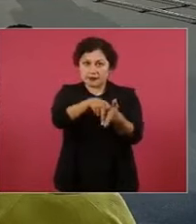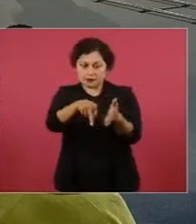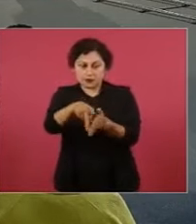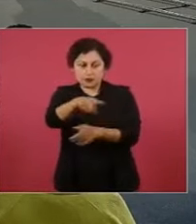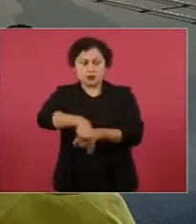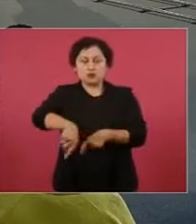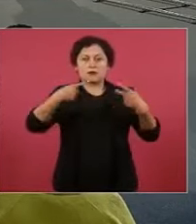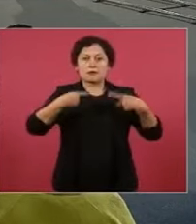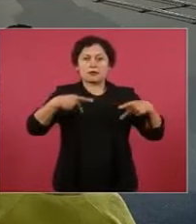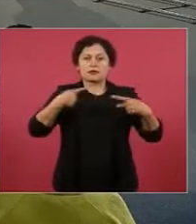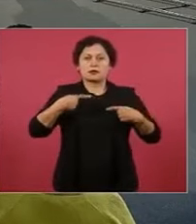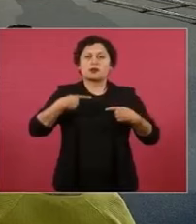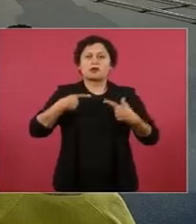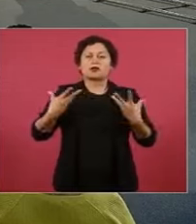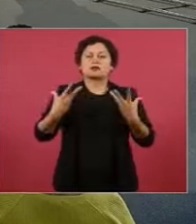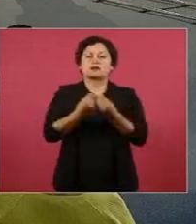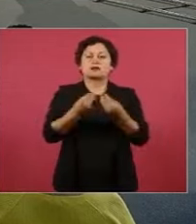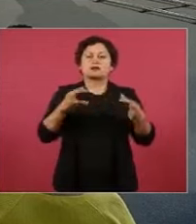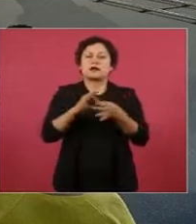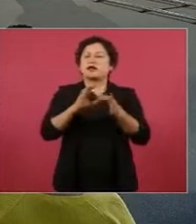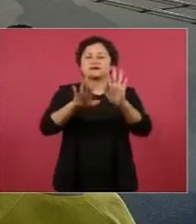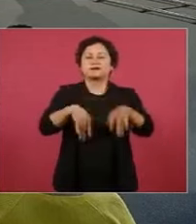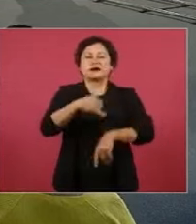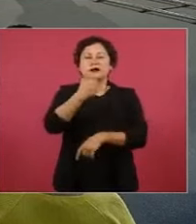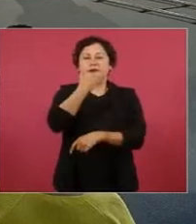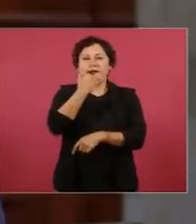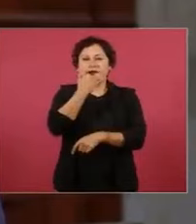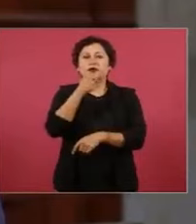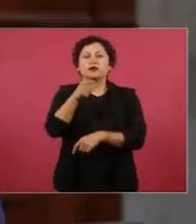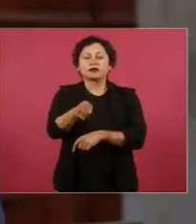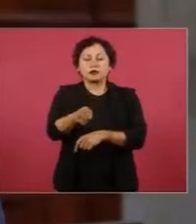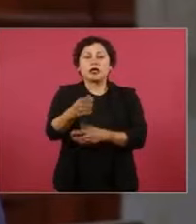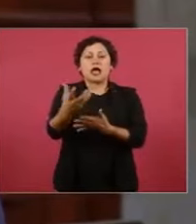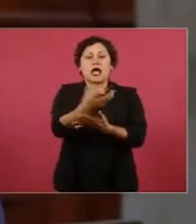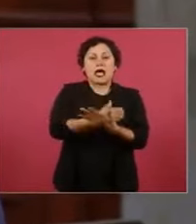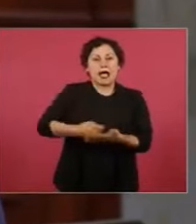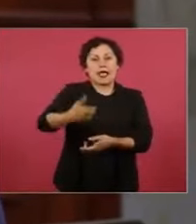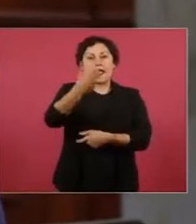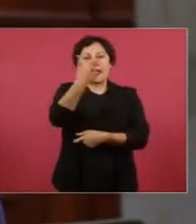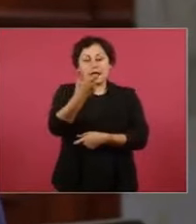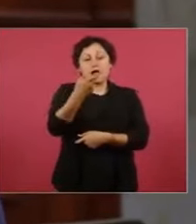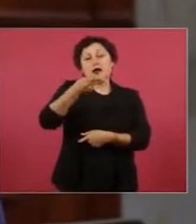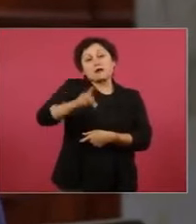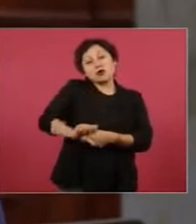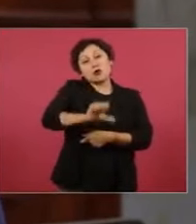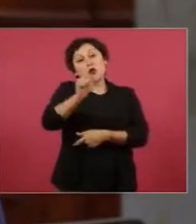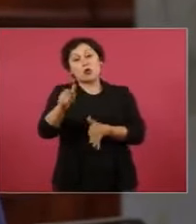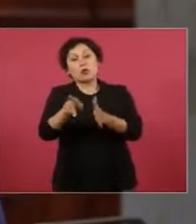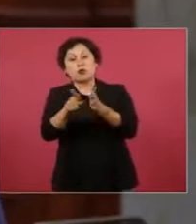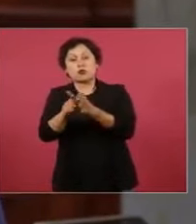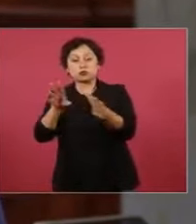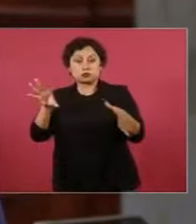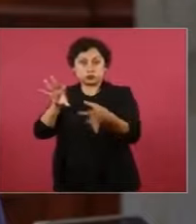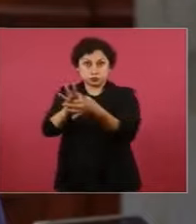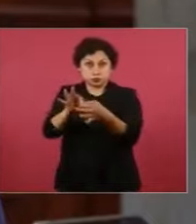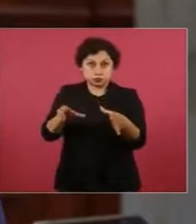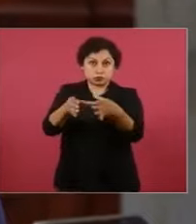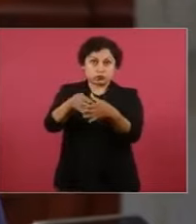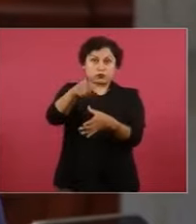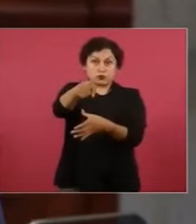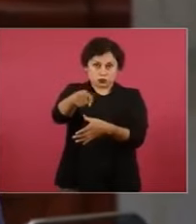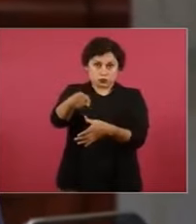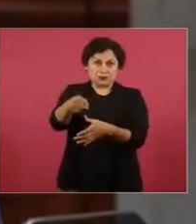con el poder, con el poder económico, pero también hay columnistas que están con usted, que aplauden. Usted les llamó vasallos el